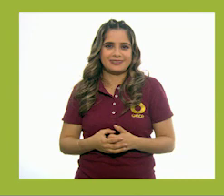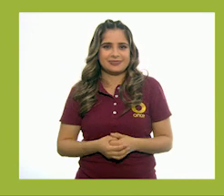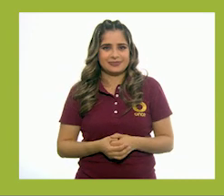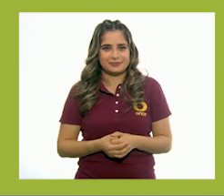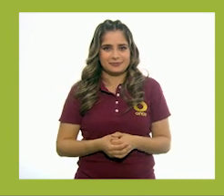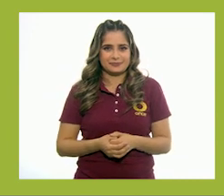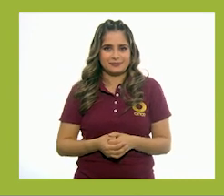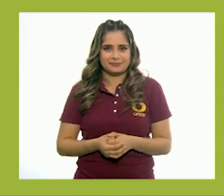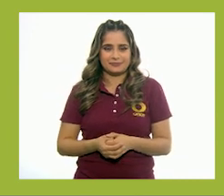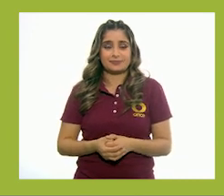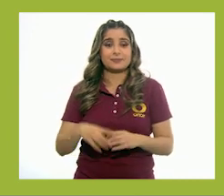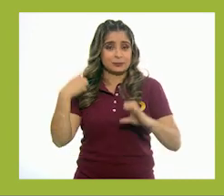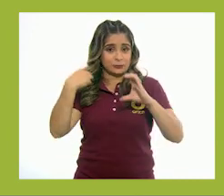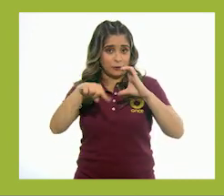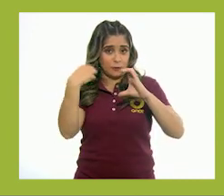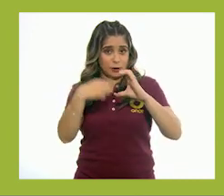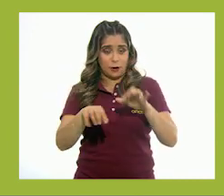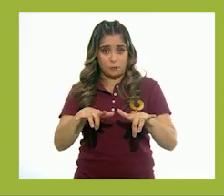sep.gob.mx. Correo